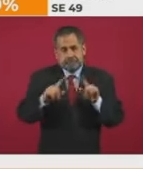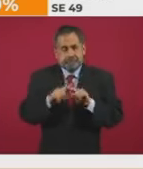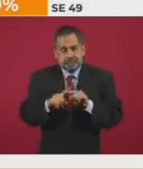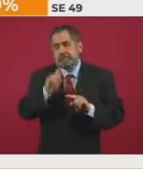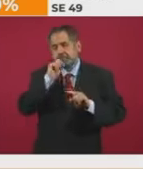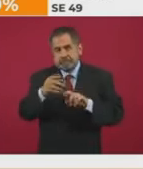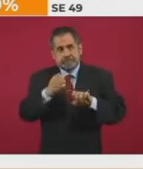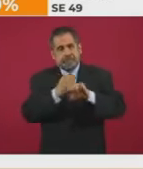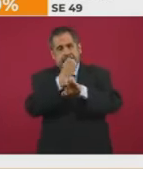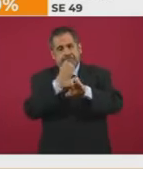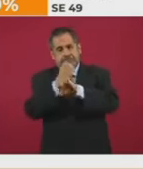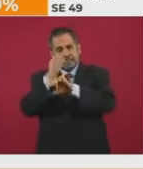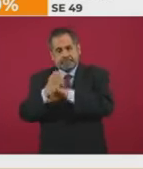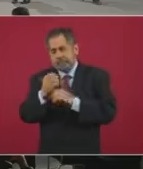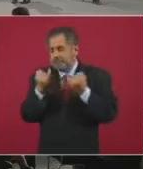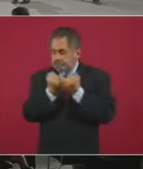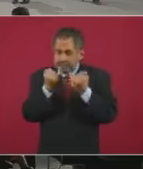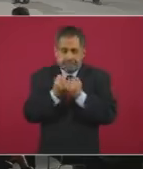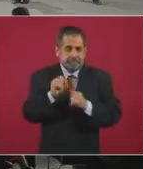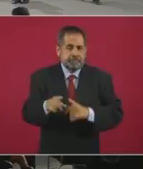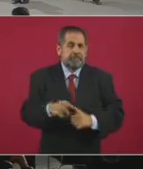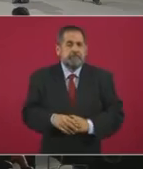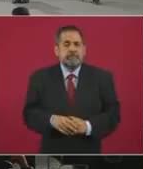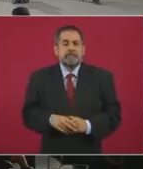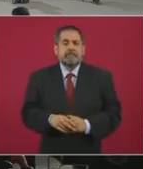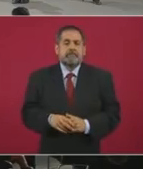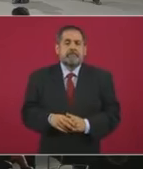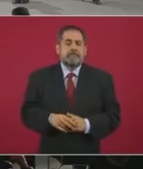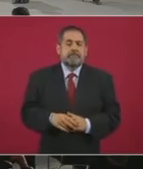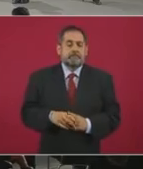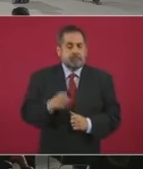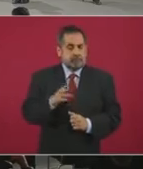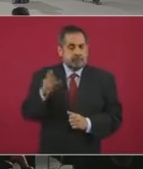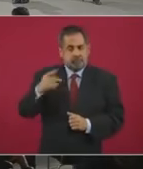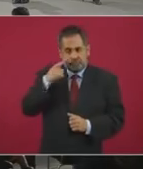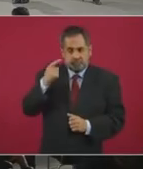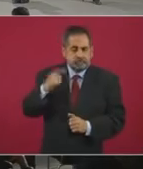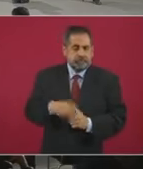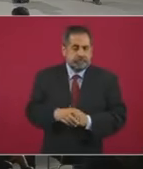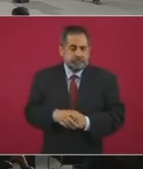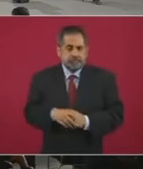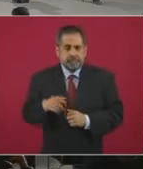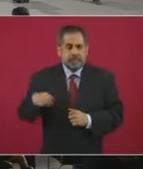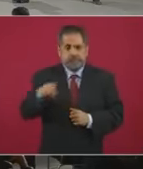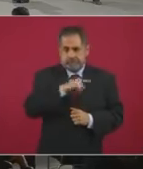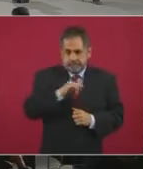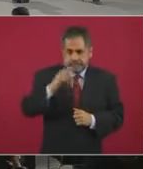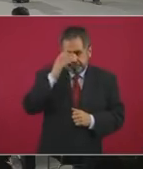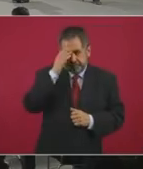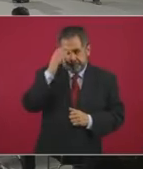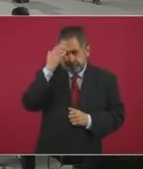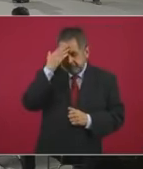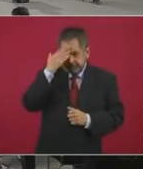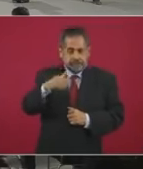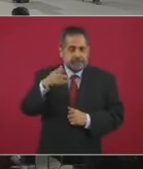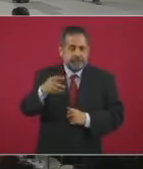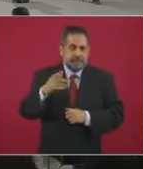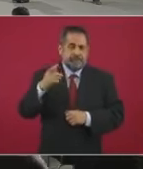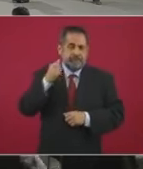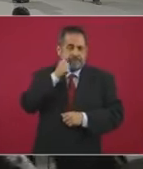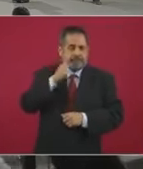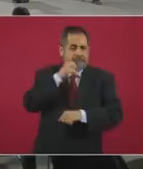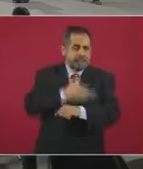entidades federativas. La siguiente, por favor. Y en esta otra curva, que ya también la presentamos periódicamente en el informe de las